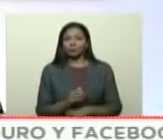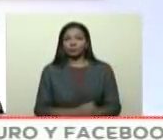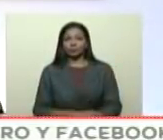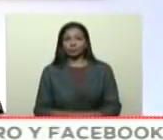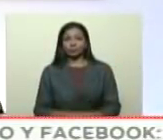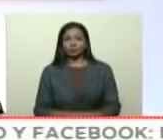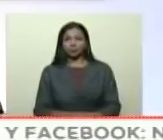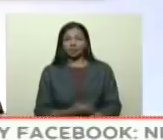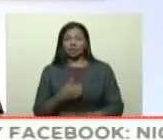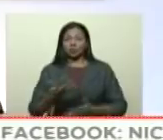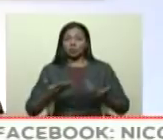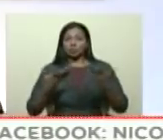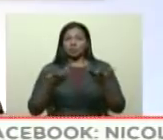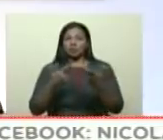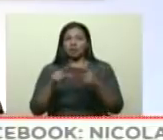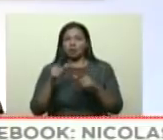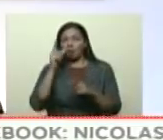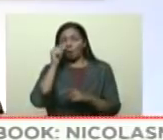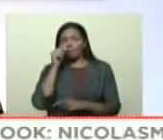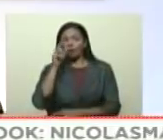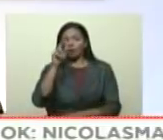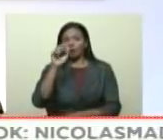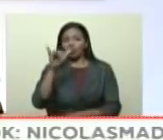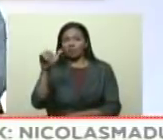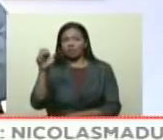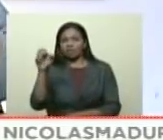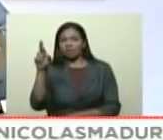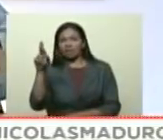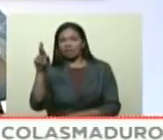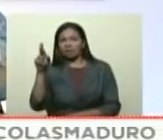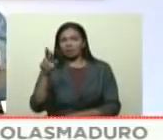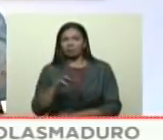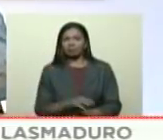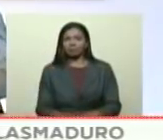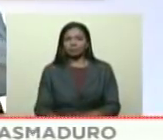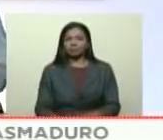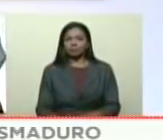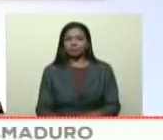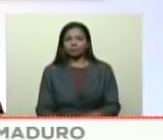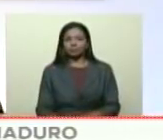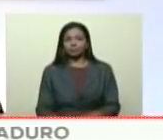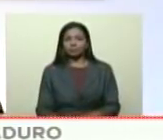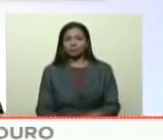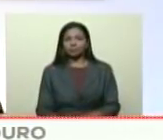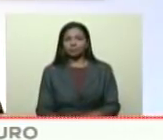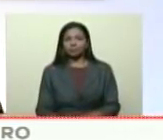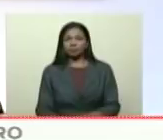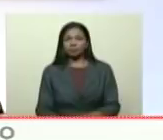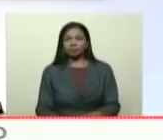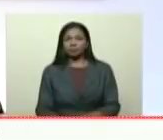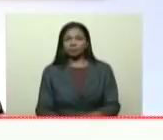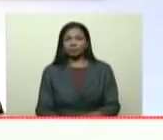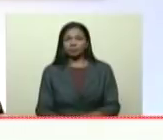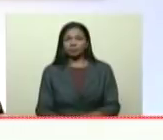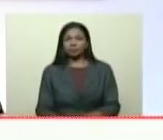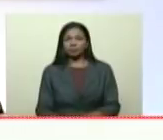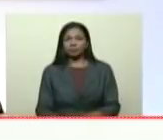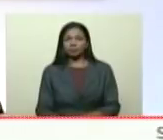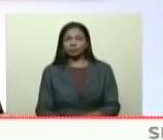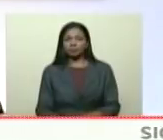Fue entregado a Roger Waters. ¿Cómo se pronuncia el apellido? Waters. Roger